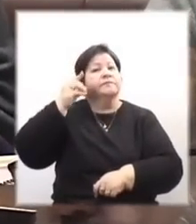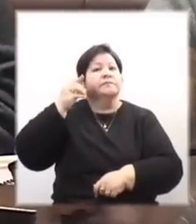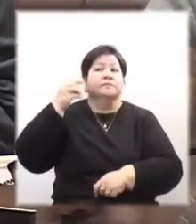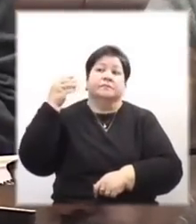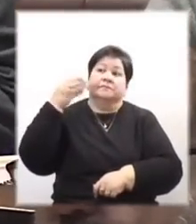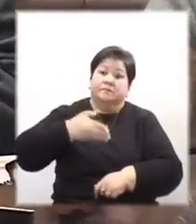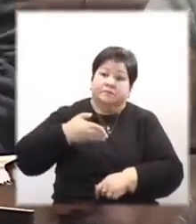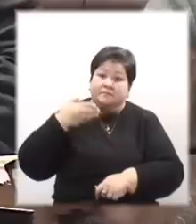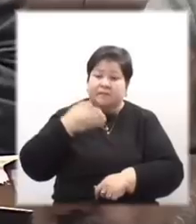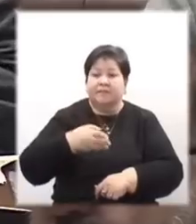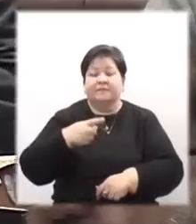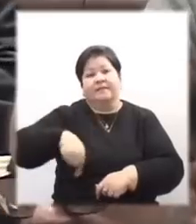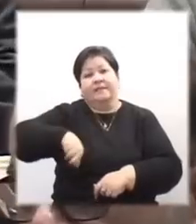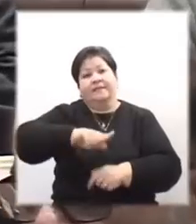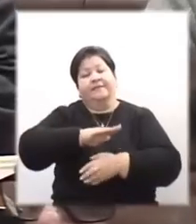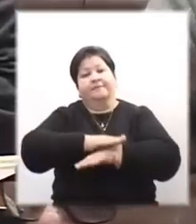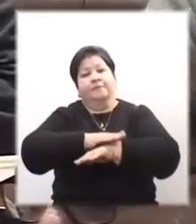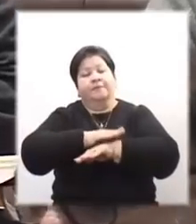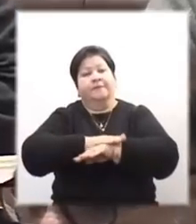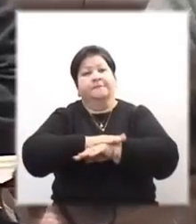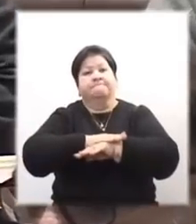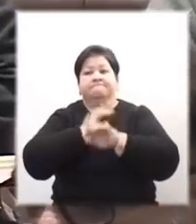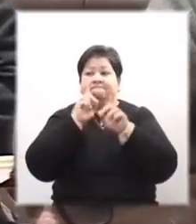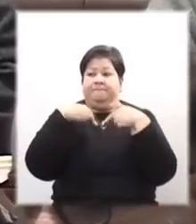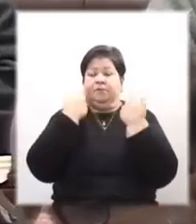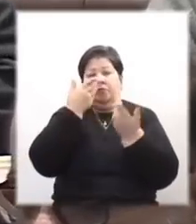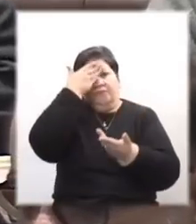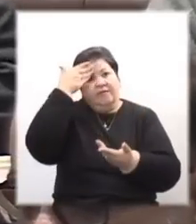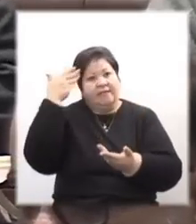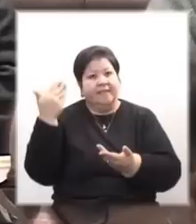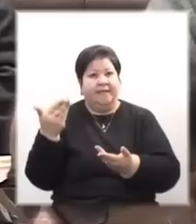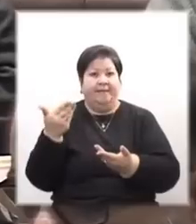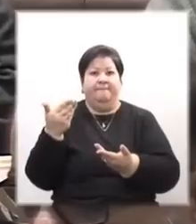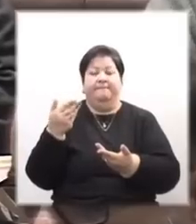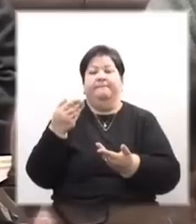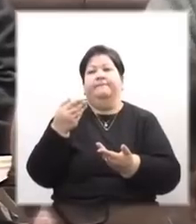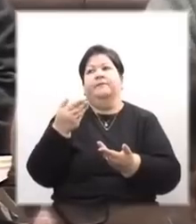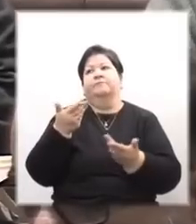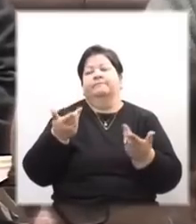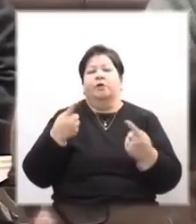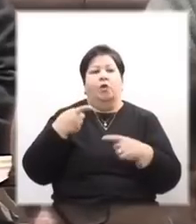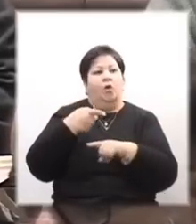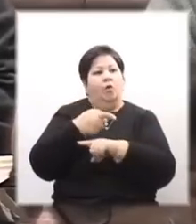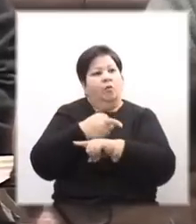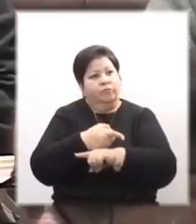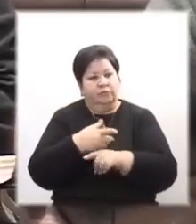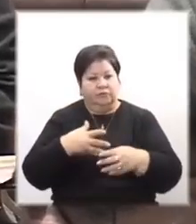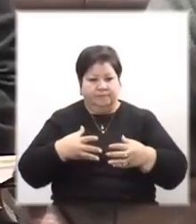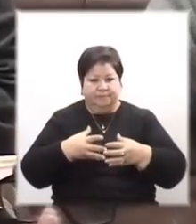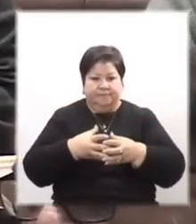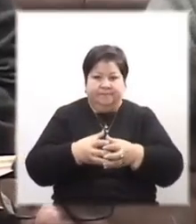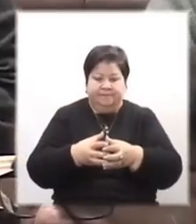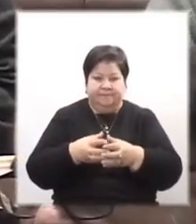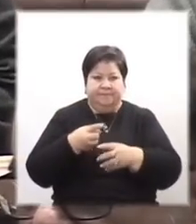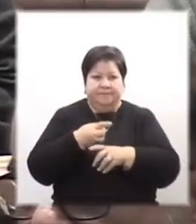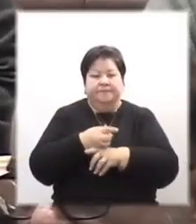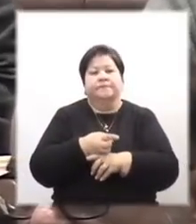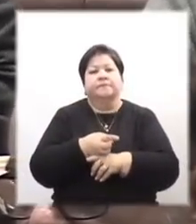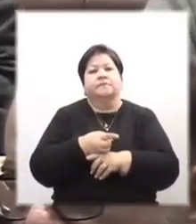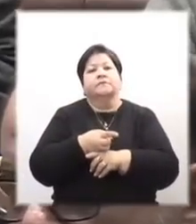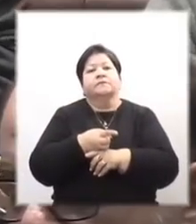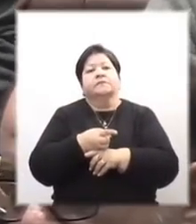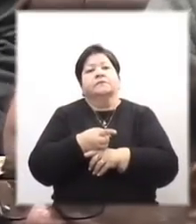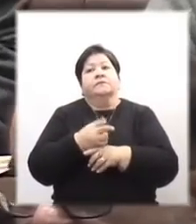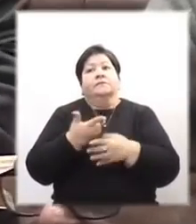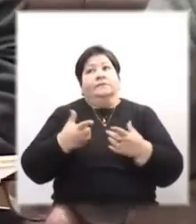participar en esta instancia que para nosotros como Frente Amplio, como bancada de oposición, es muy relevante y a la cual llegamos